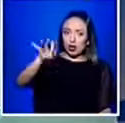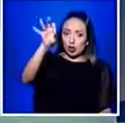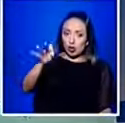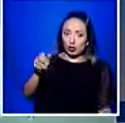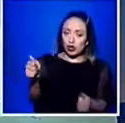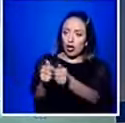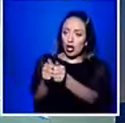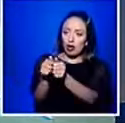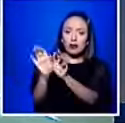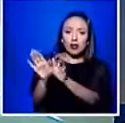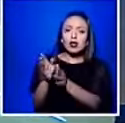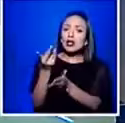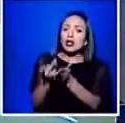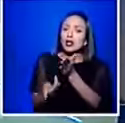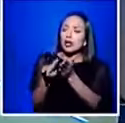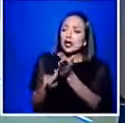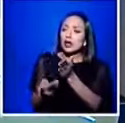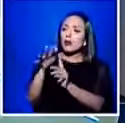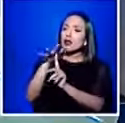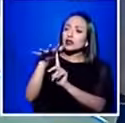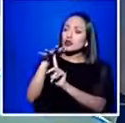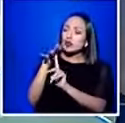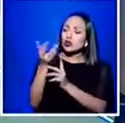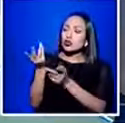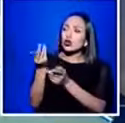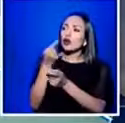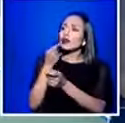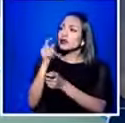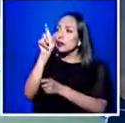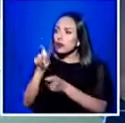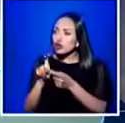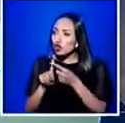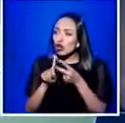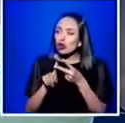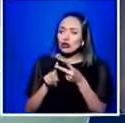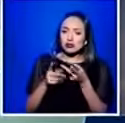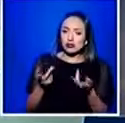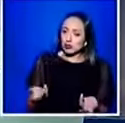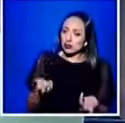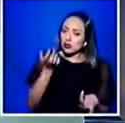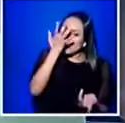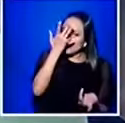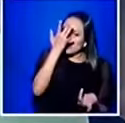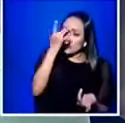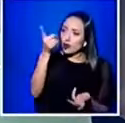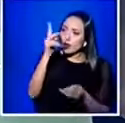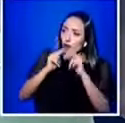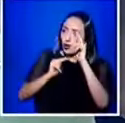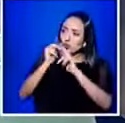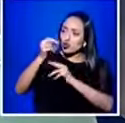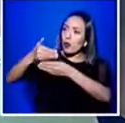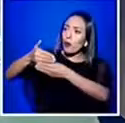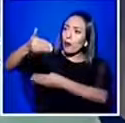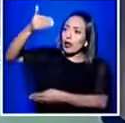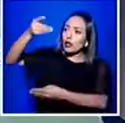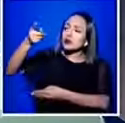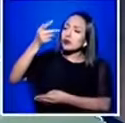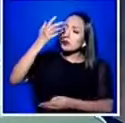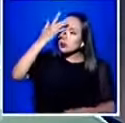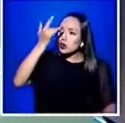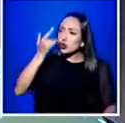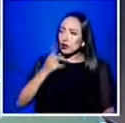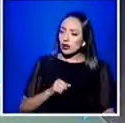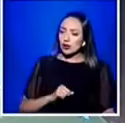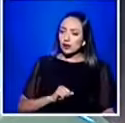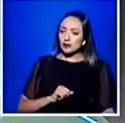precisamente para informarnos cómo está la situación, qué te dicen los vecinos y por qué es necesario y urgente este muro, mi querido gatito. Adelante, buenos